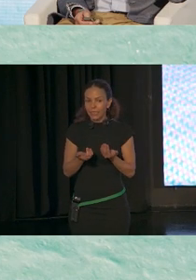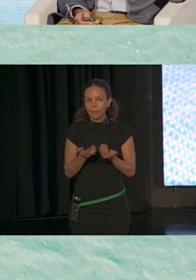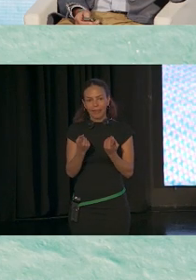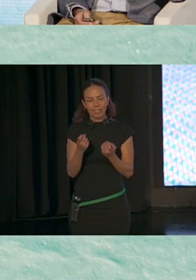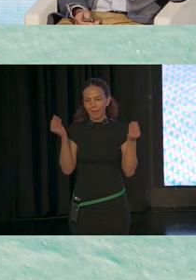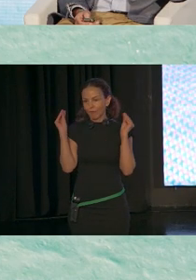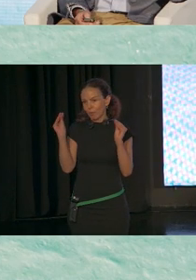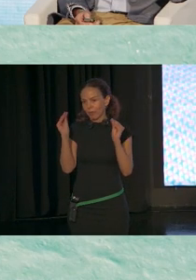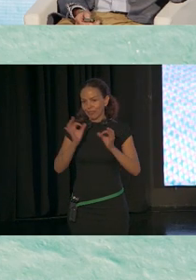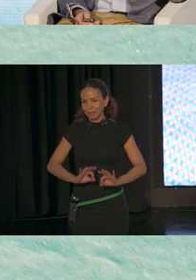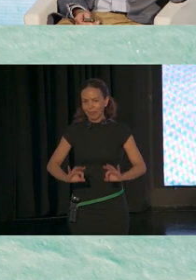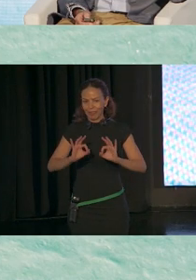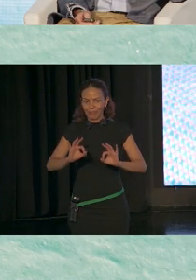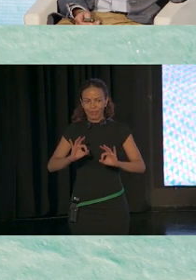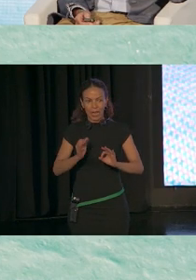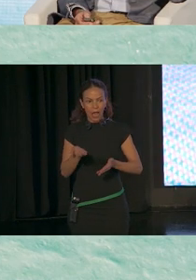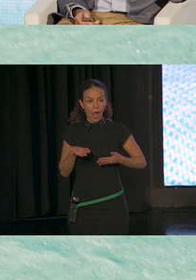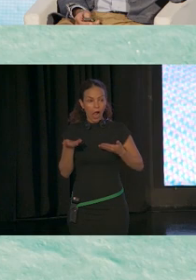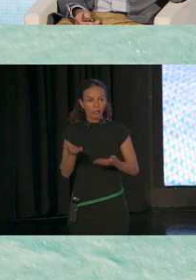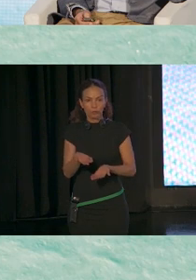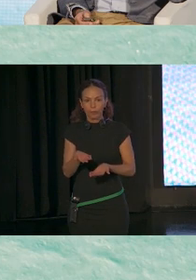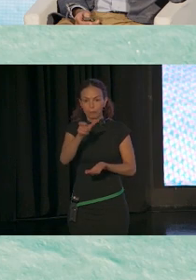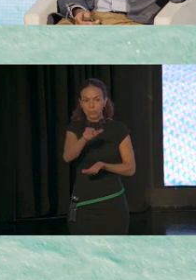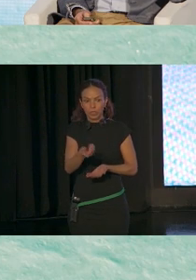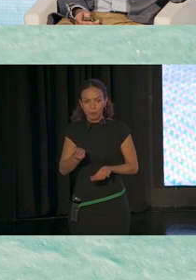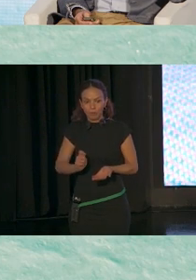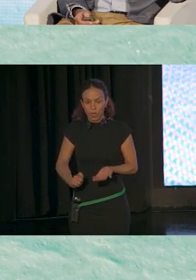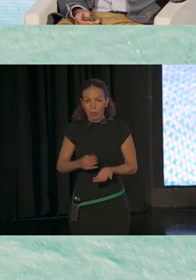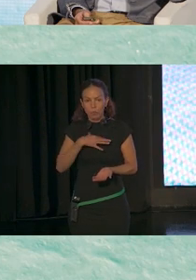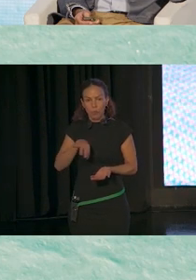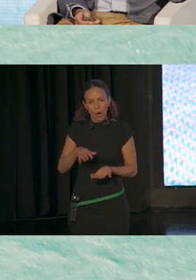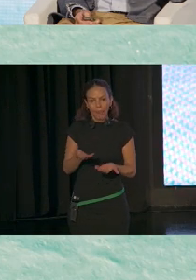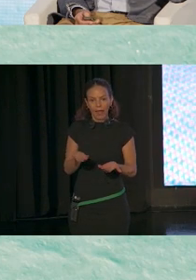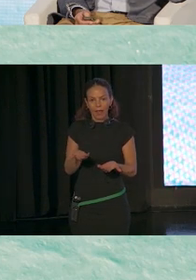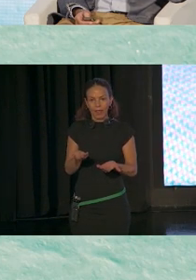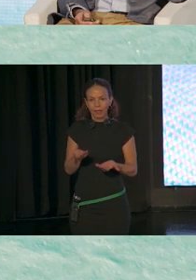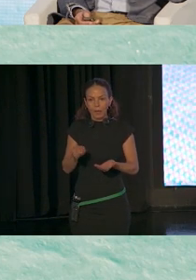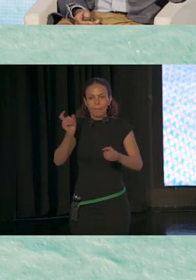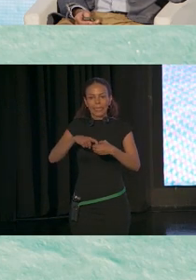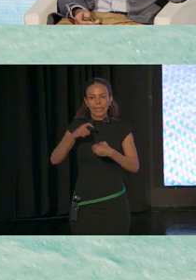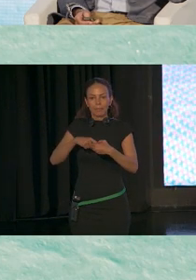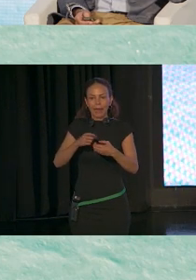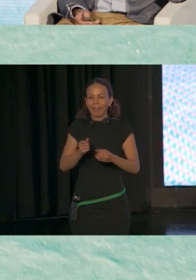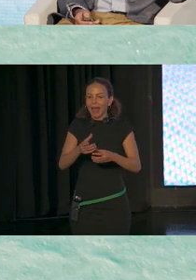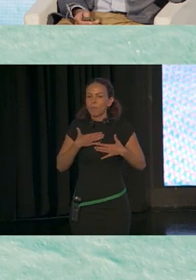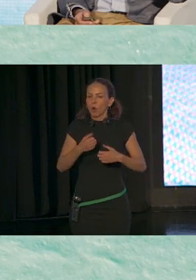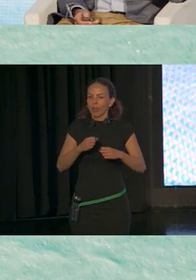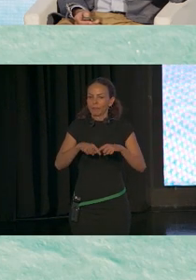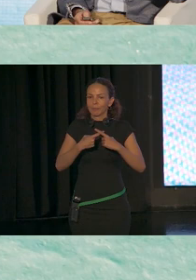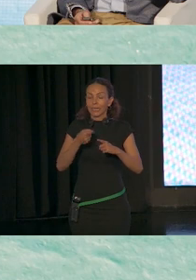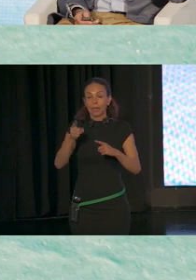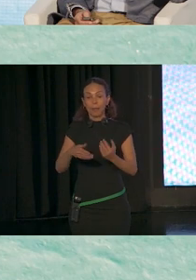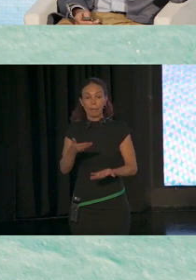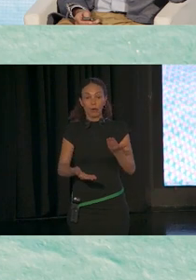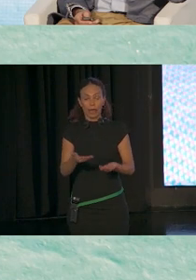formación específica que ayude al profesional a hacer partícipe, a empoderar a las familias. Y una